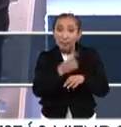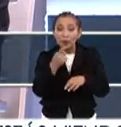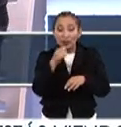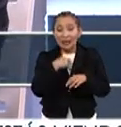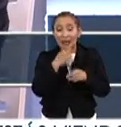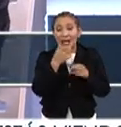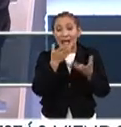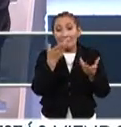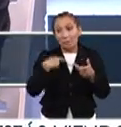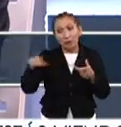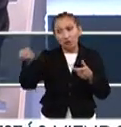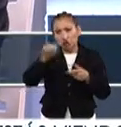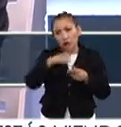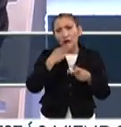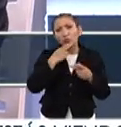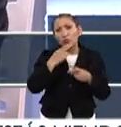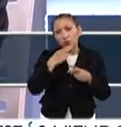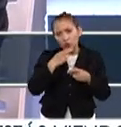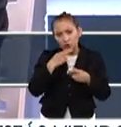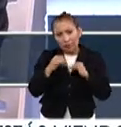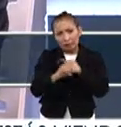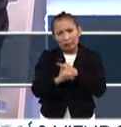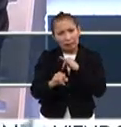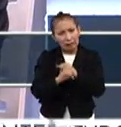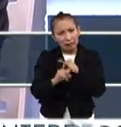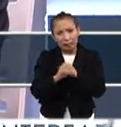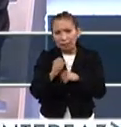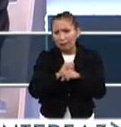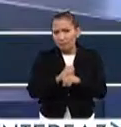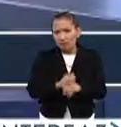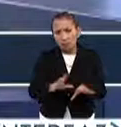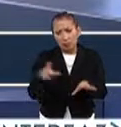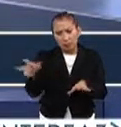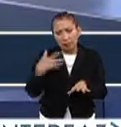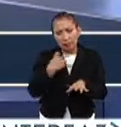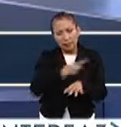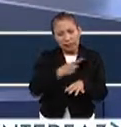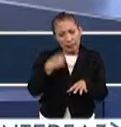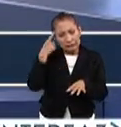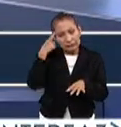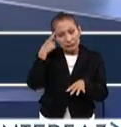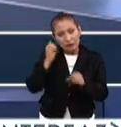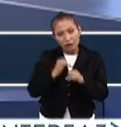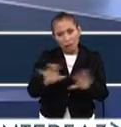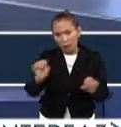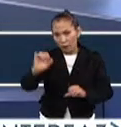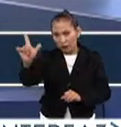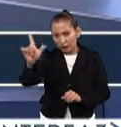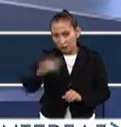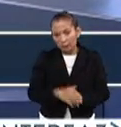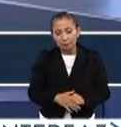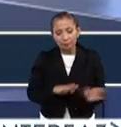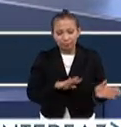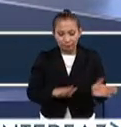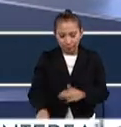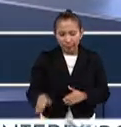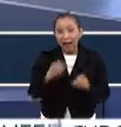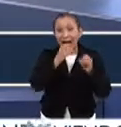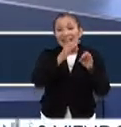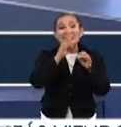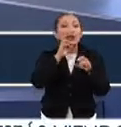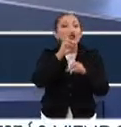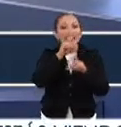la gente, los usuarios de los medios informativos, pues tengan una información profesional. En el caso de las